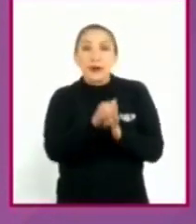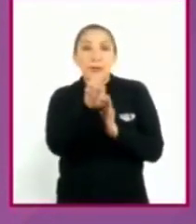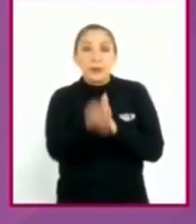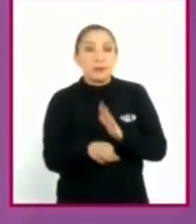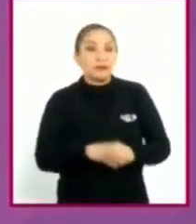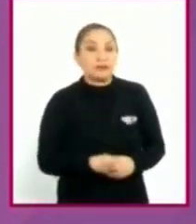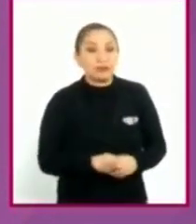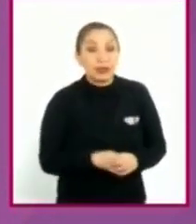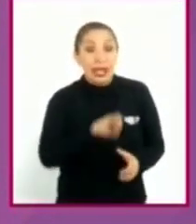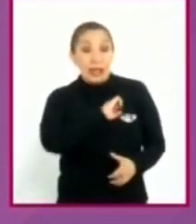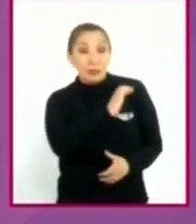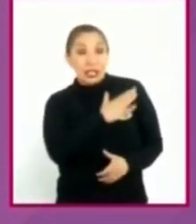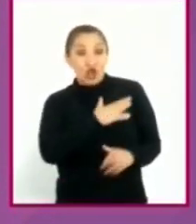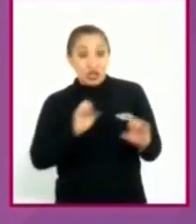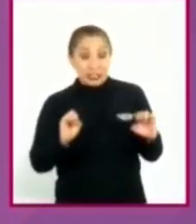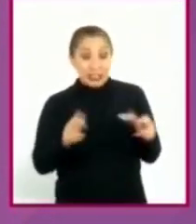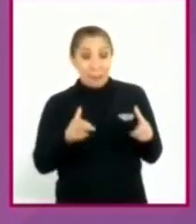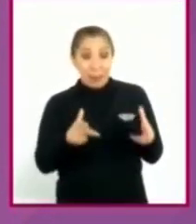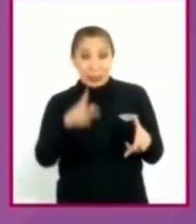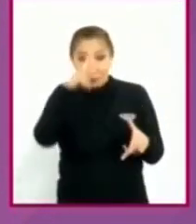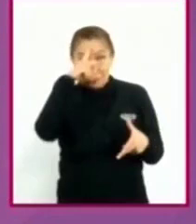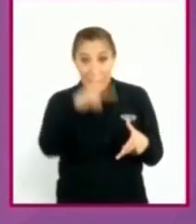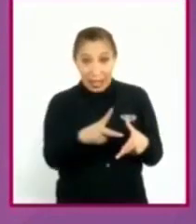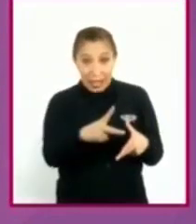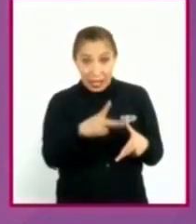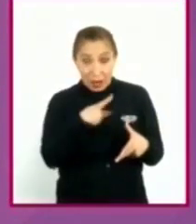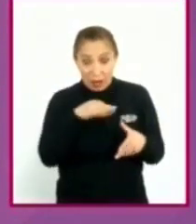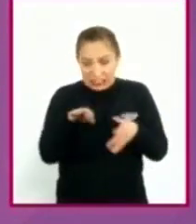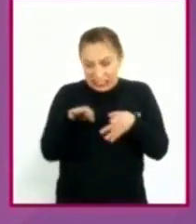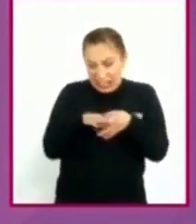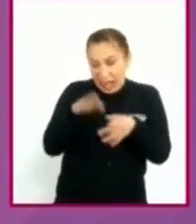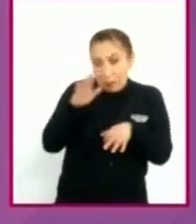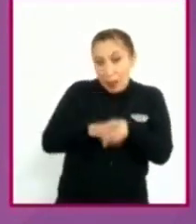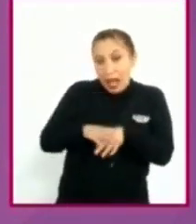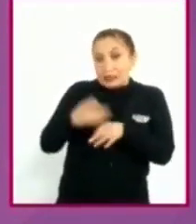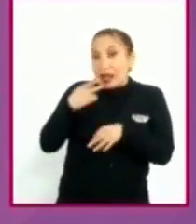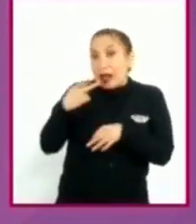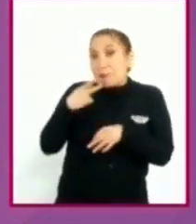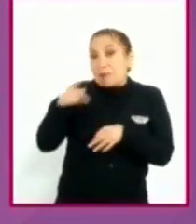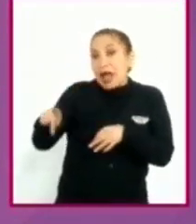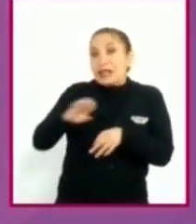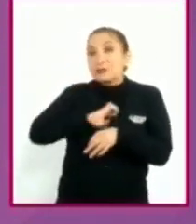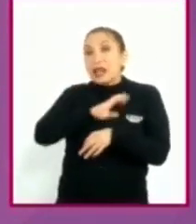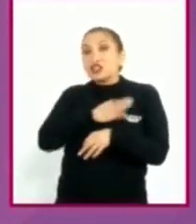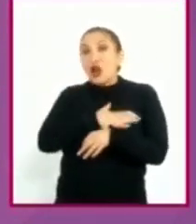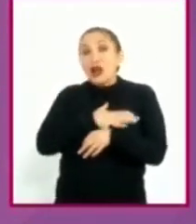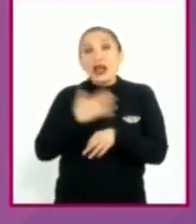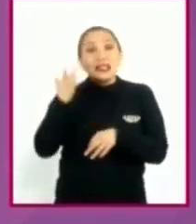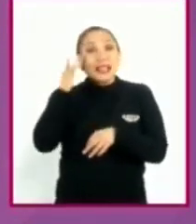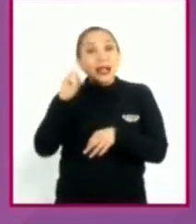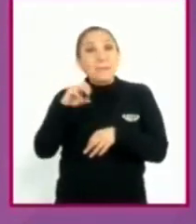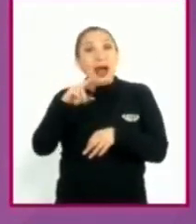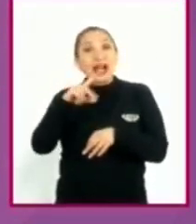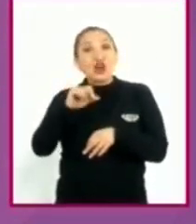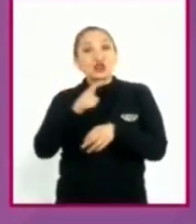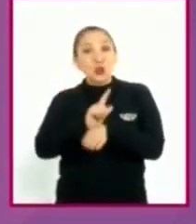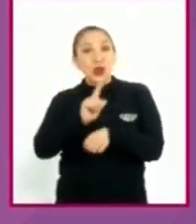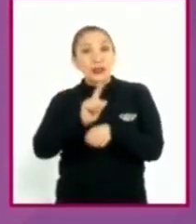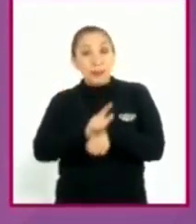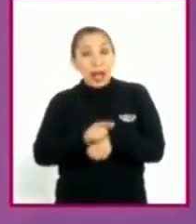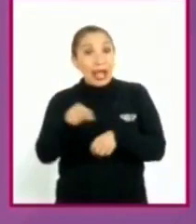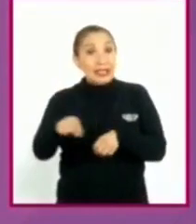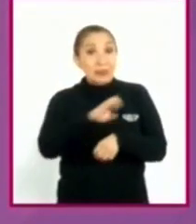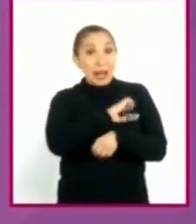ejemplo, el español en Chiapas, México, se acerca más a cómo se habla el español en San Marcos, Guatemala, que